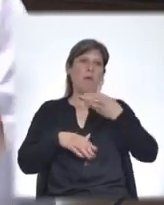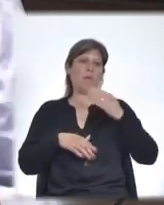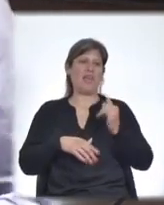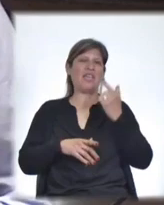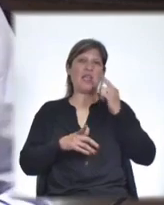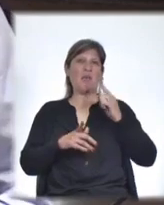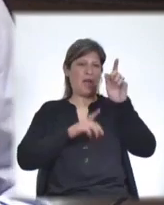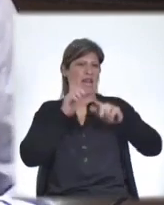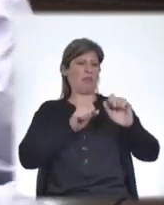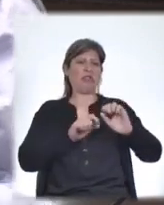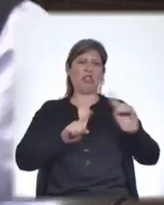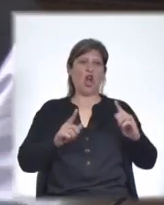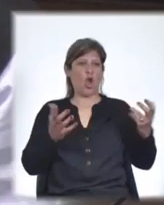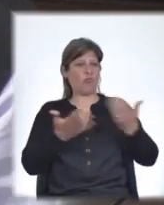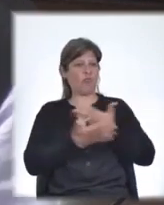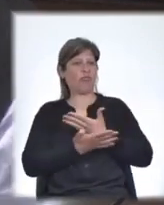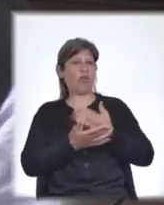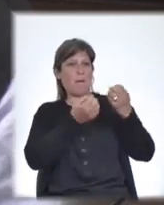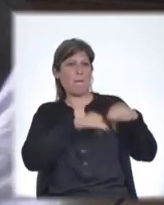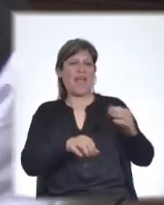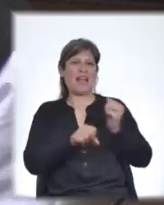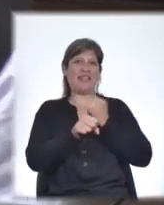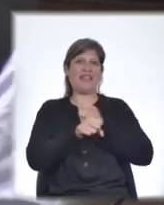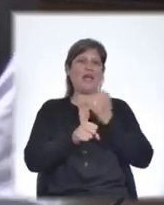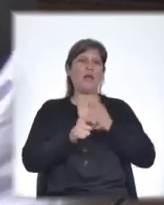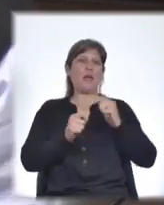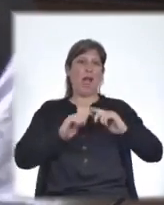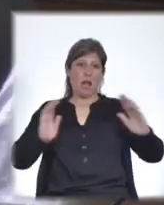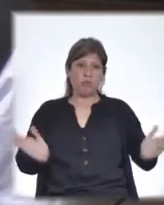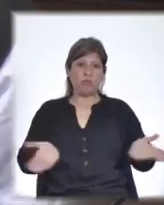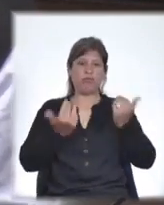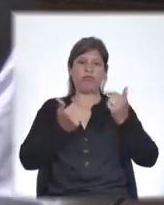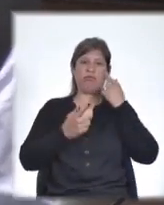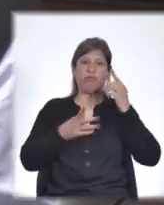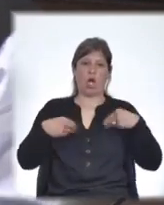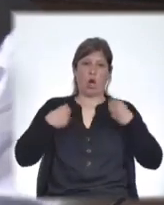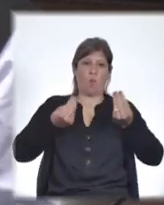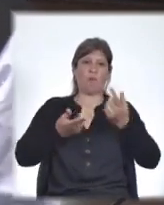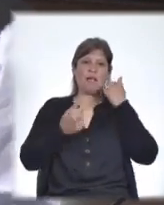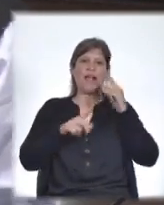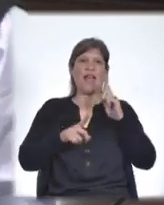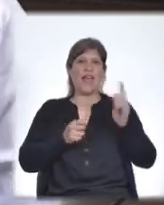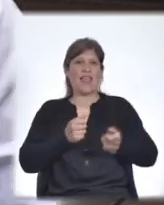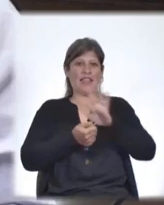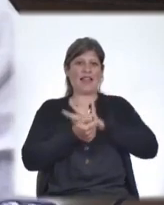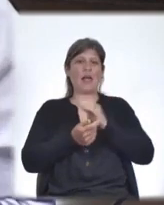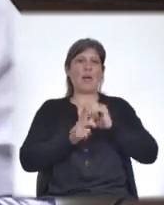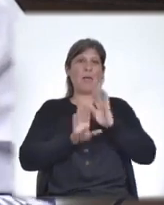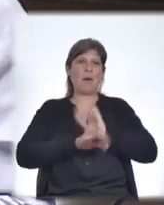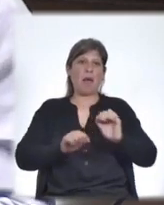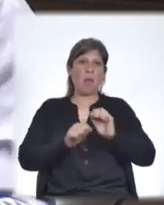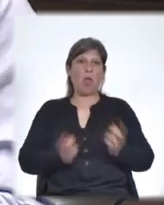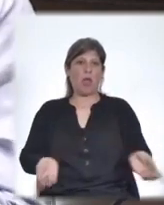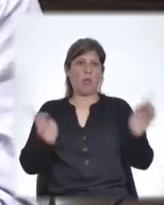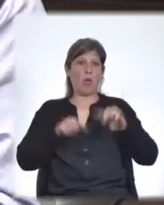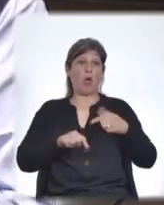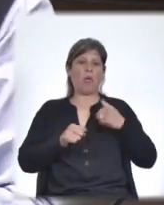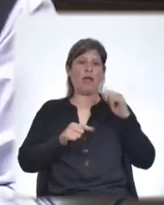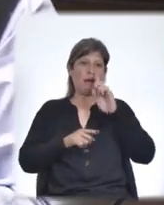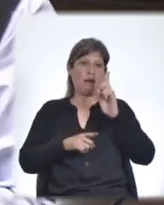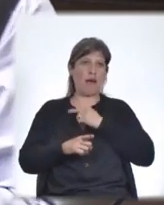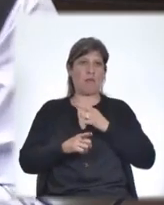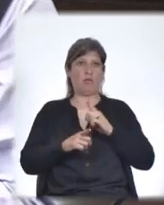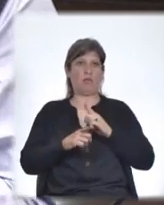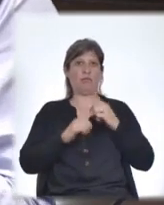se destruya empleo y por tanto la salida de la pandemia sea una salida que nos permita recuperarnos rápidamente.